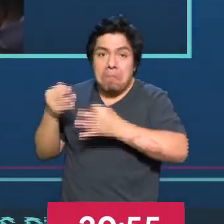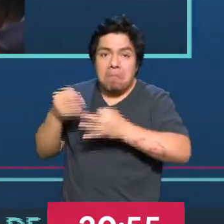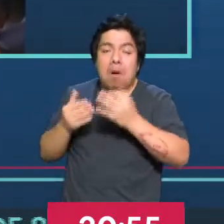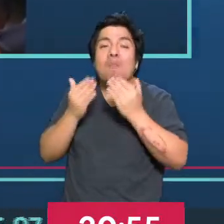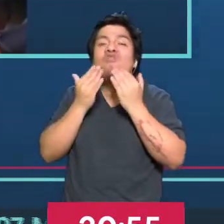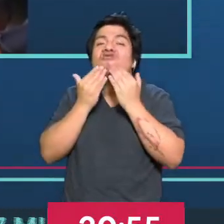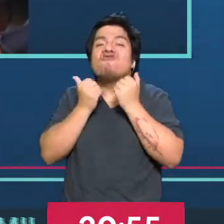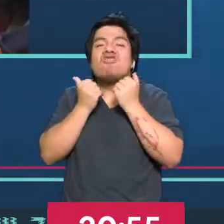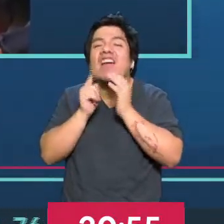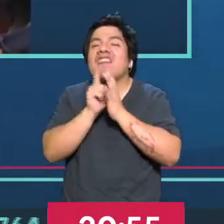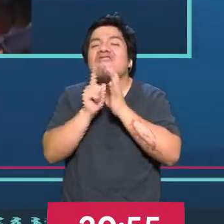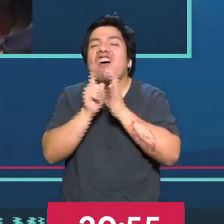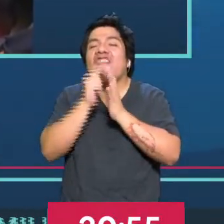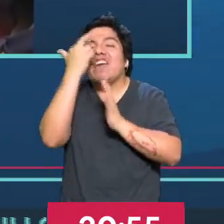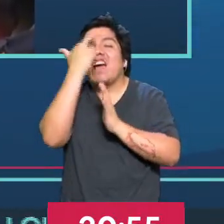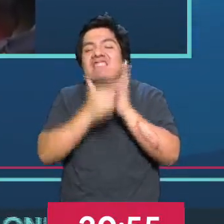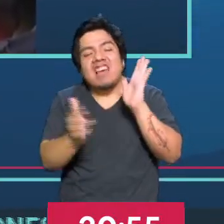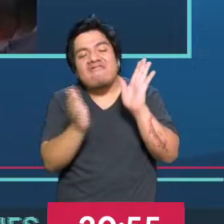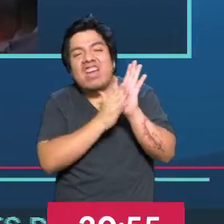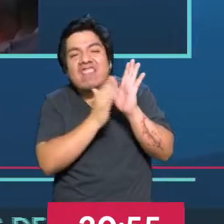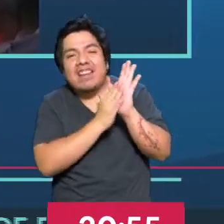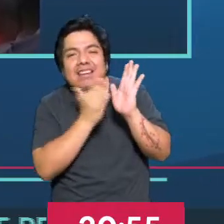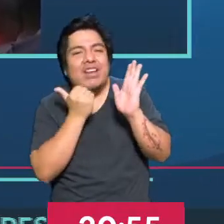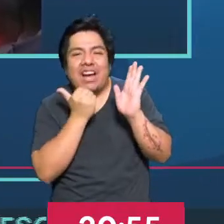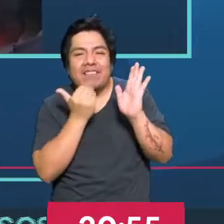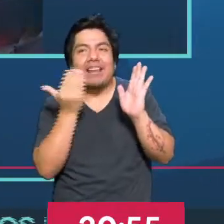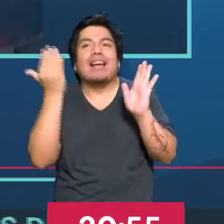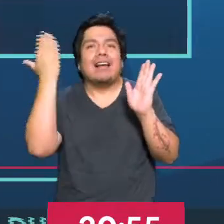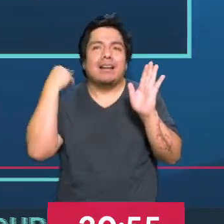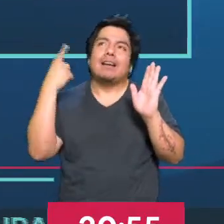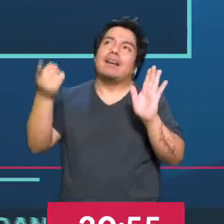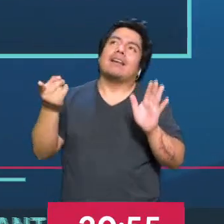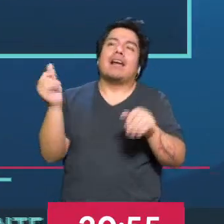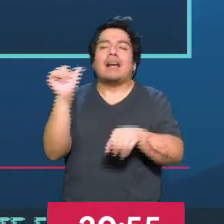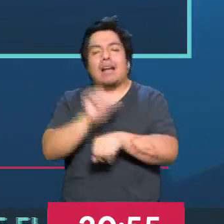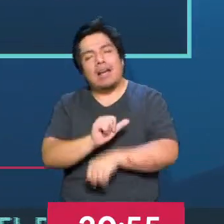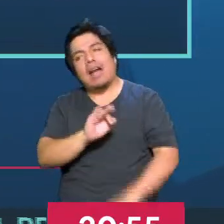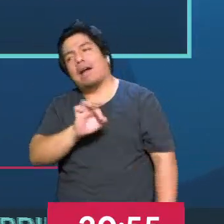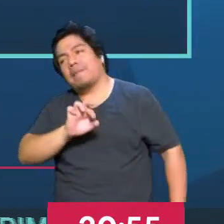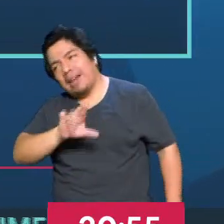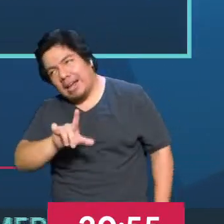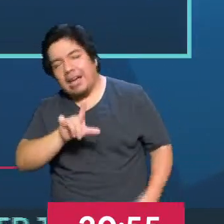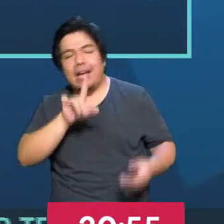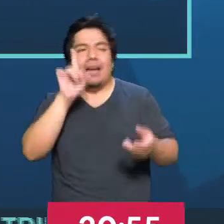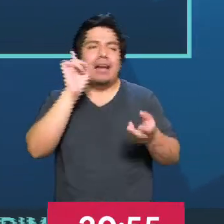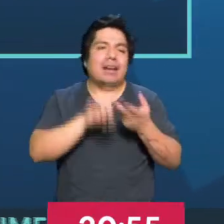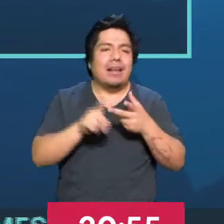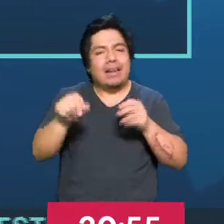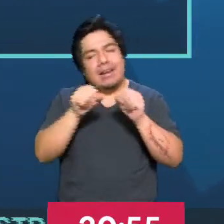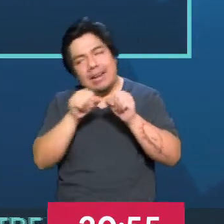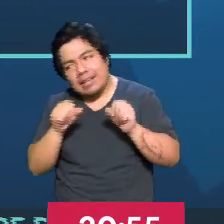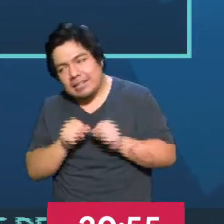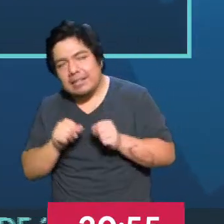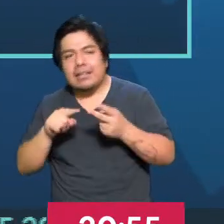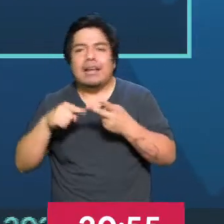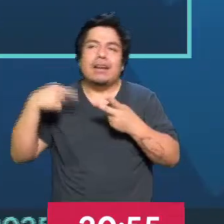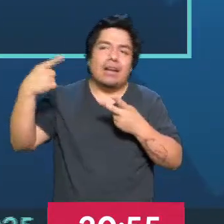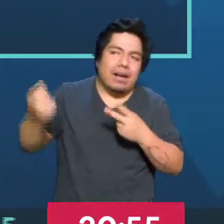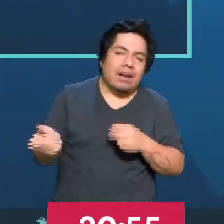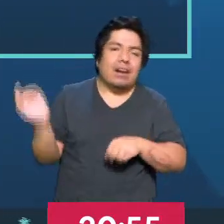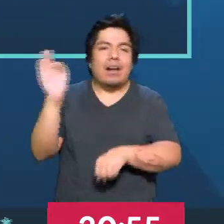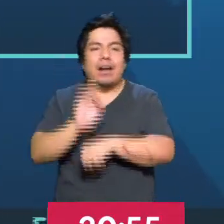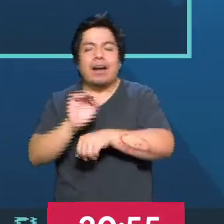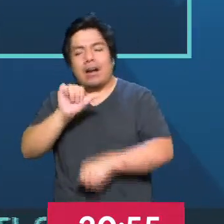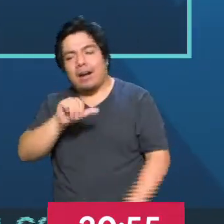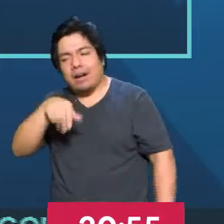delito. Entonces de ahí sigo el camino, ya sabes, me voy a la apelación, en la sala, de ahí me voy a un amparo, hasta